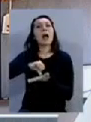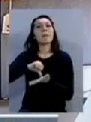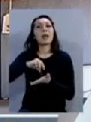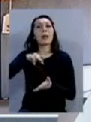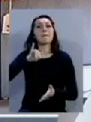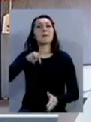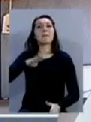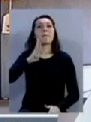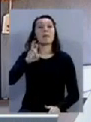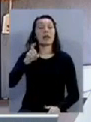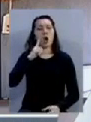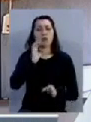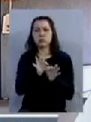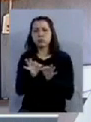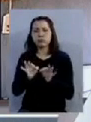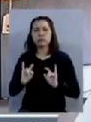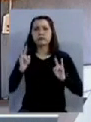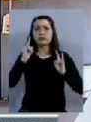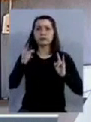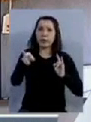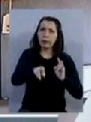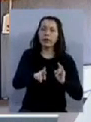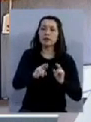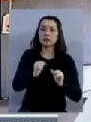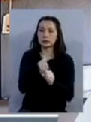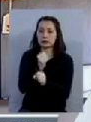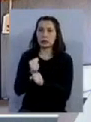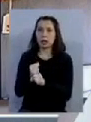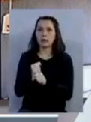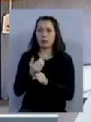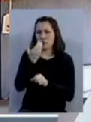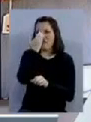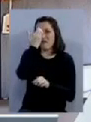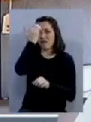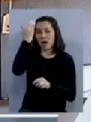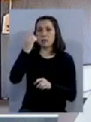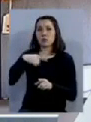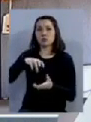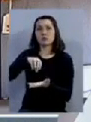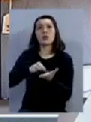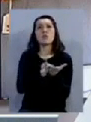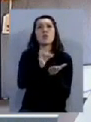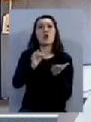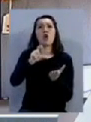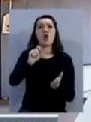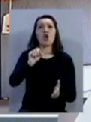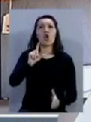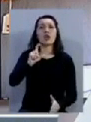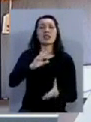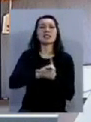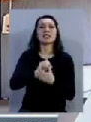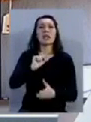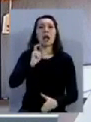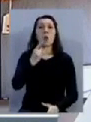Ahora diseñadores y arquitectos revitalizan esos trabajos artesanales que tanta fama le dieron a la ciudad de la provincia de Colchagua. Pero esa es